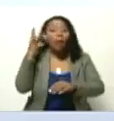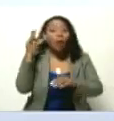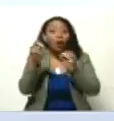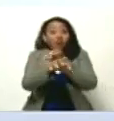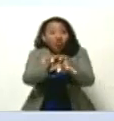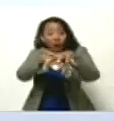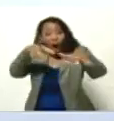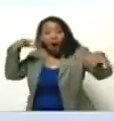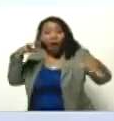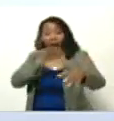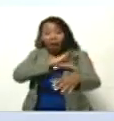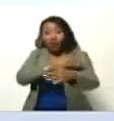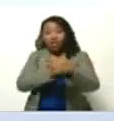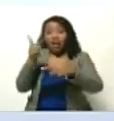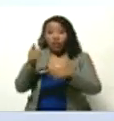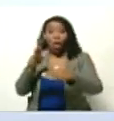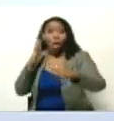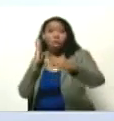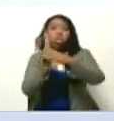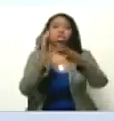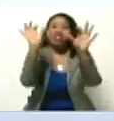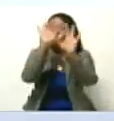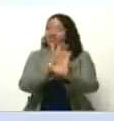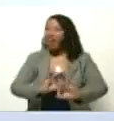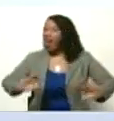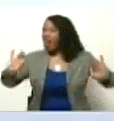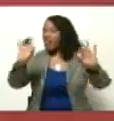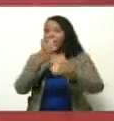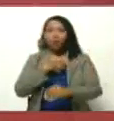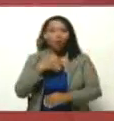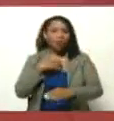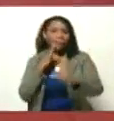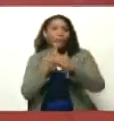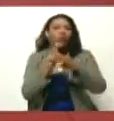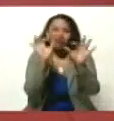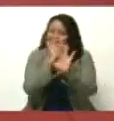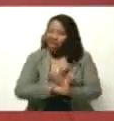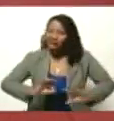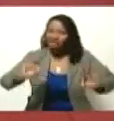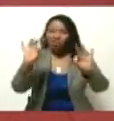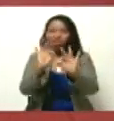es una fuerza que eso no lo detiene nadie. No lo detiene nadie.